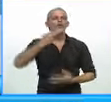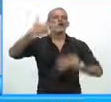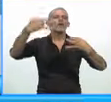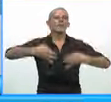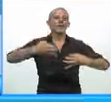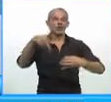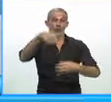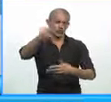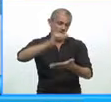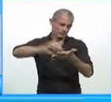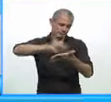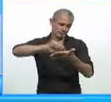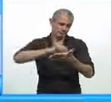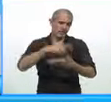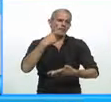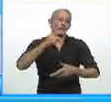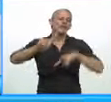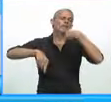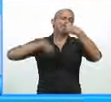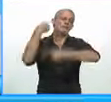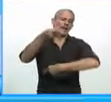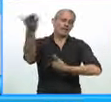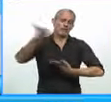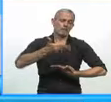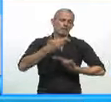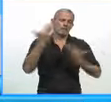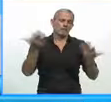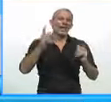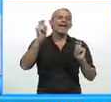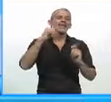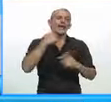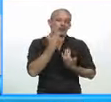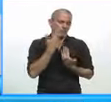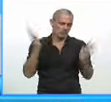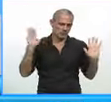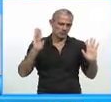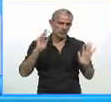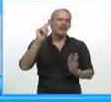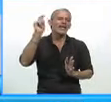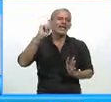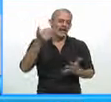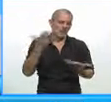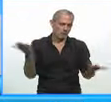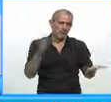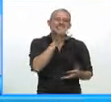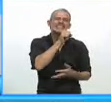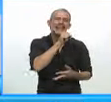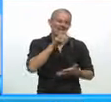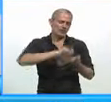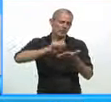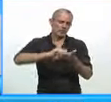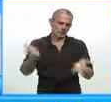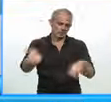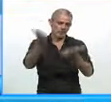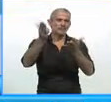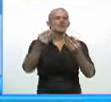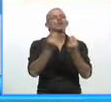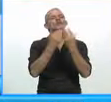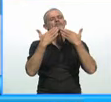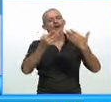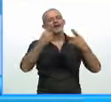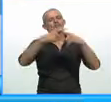ustedes ahora, ténganlo, la pregunta secreta para el invitado que viene mañana. Obviamente no les vamos a decir quién es, para que sea justamente genérica. Muchachos,